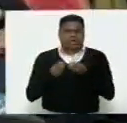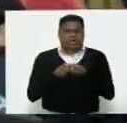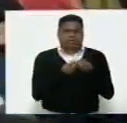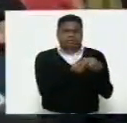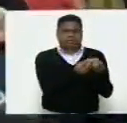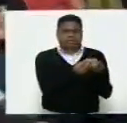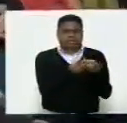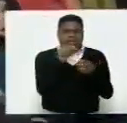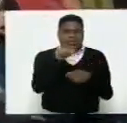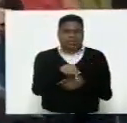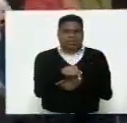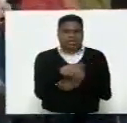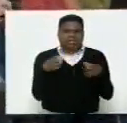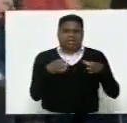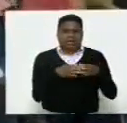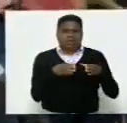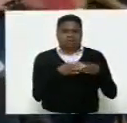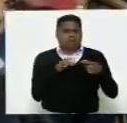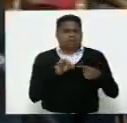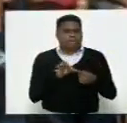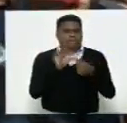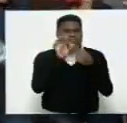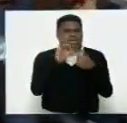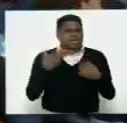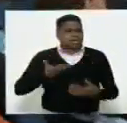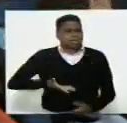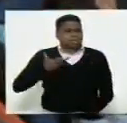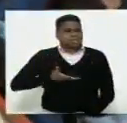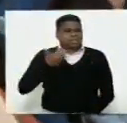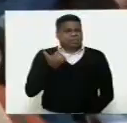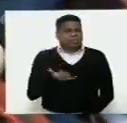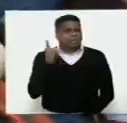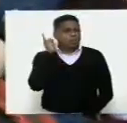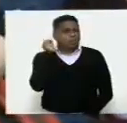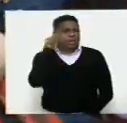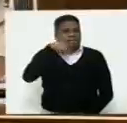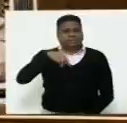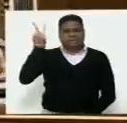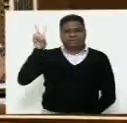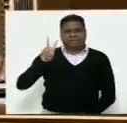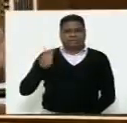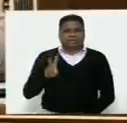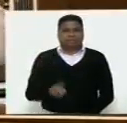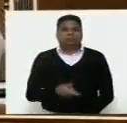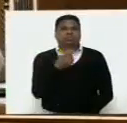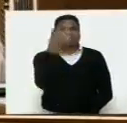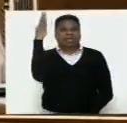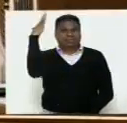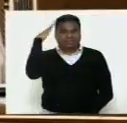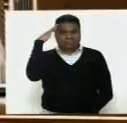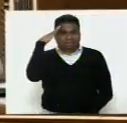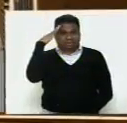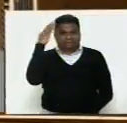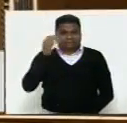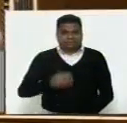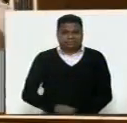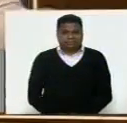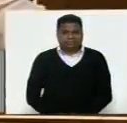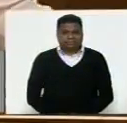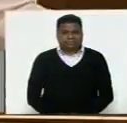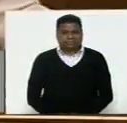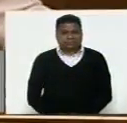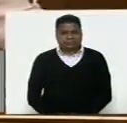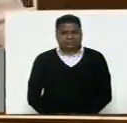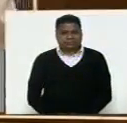sesión de tanta relevancia para las mujeres en Venezuela. Como ustedes bien saben, en el